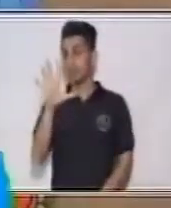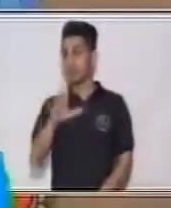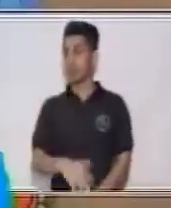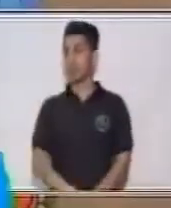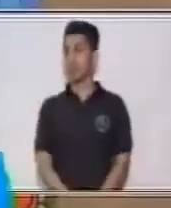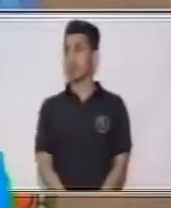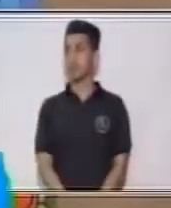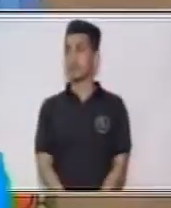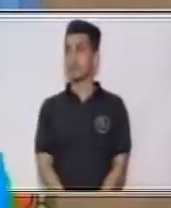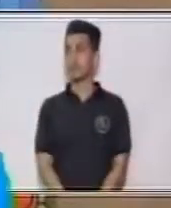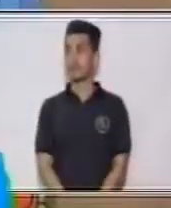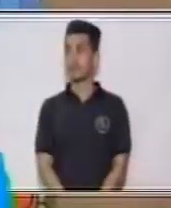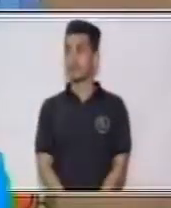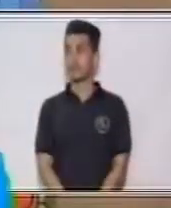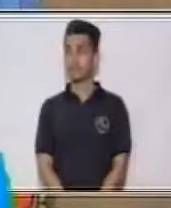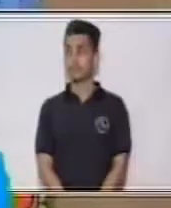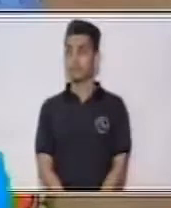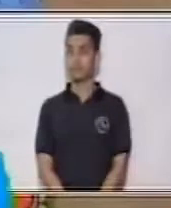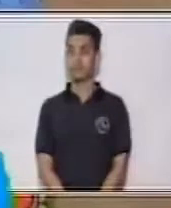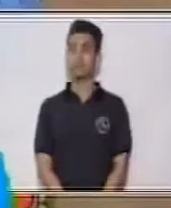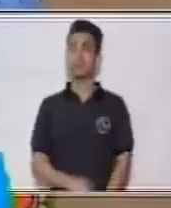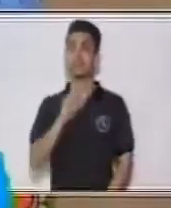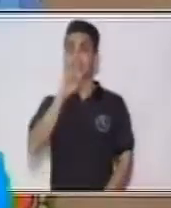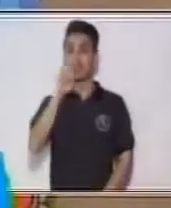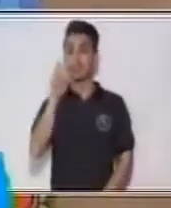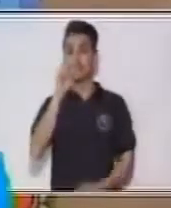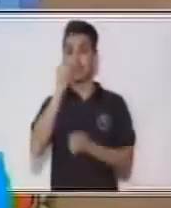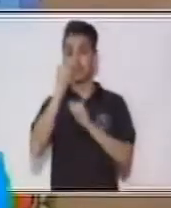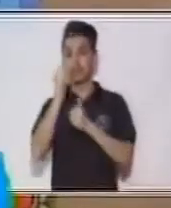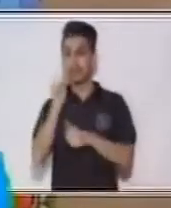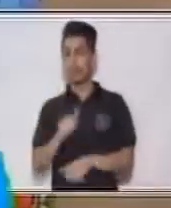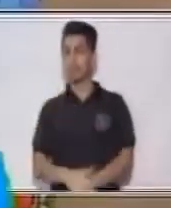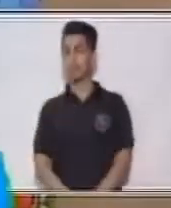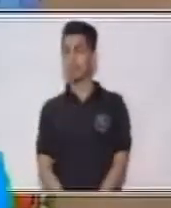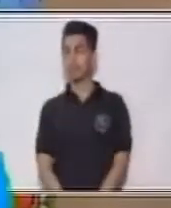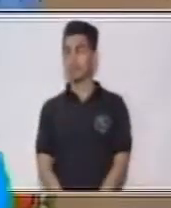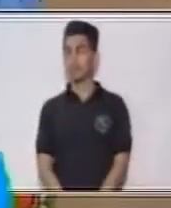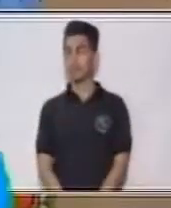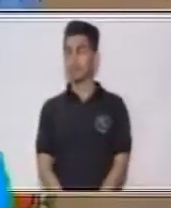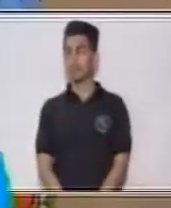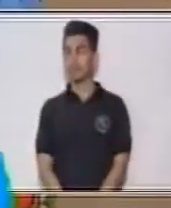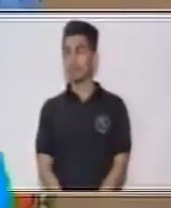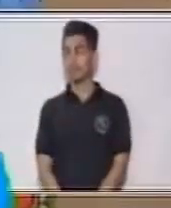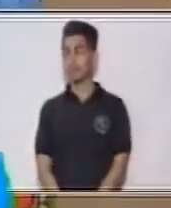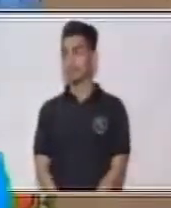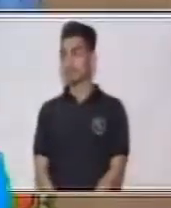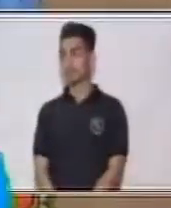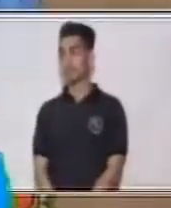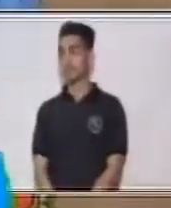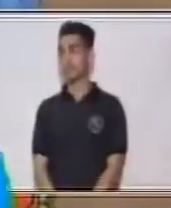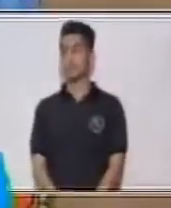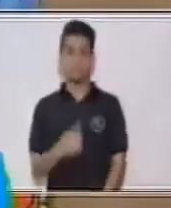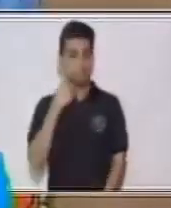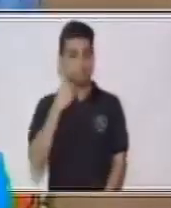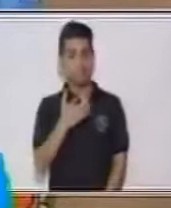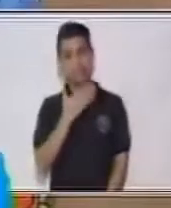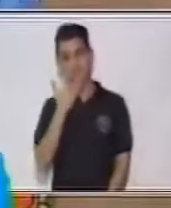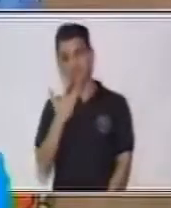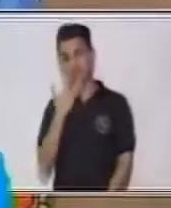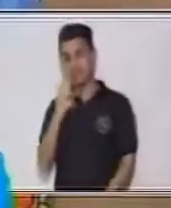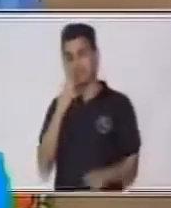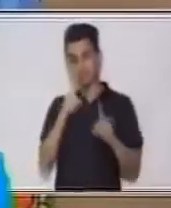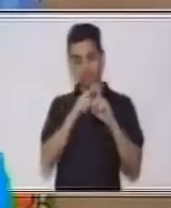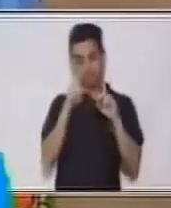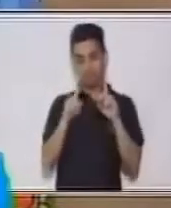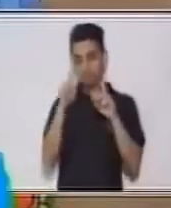105 y 105 más 10 115 muy bien ves qué fácil todo lo que